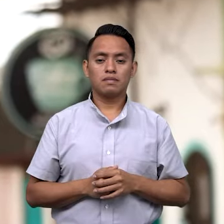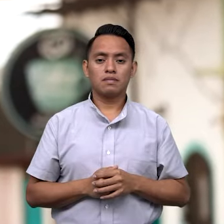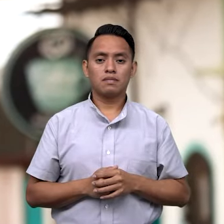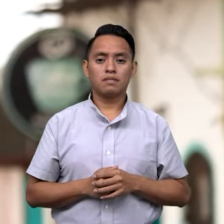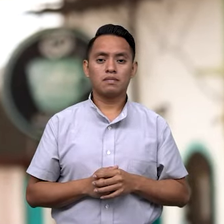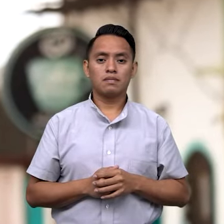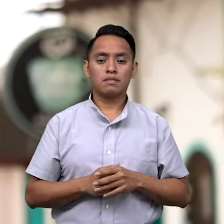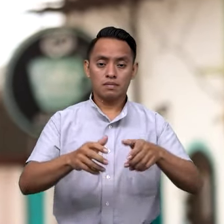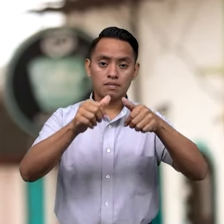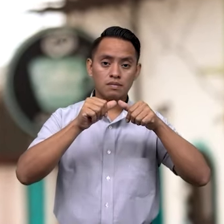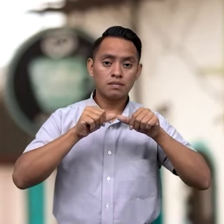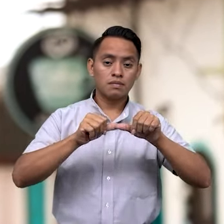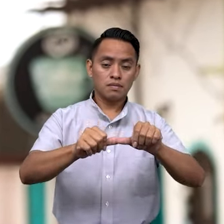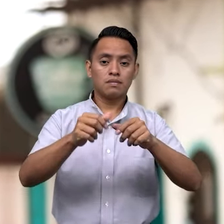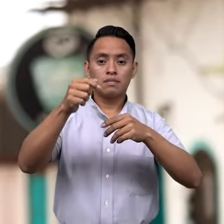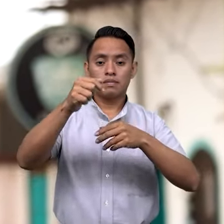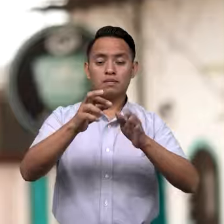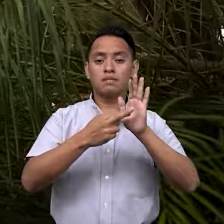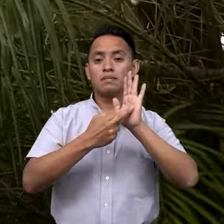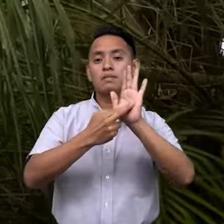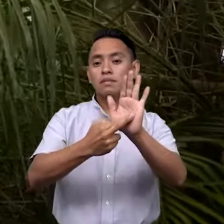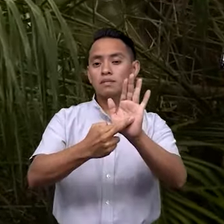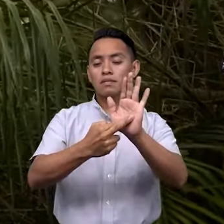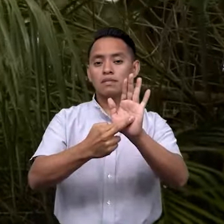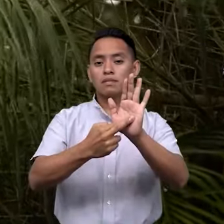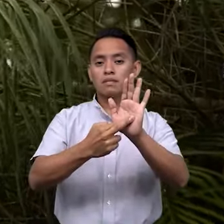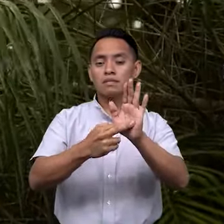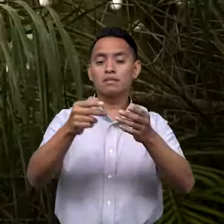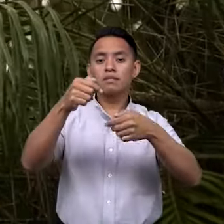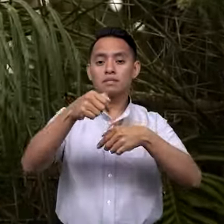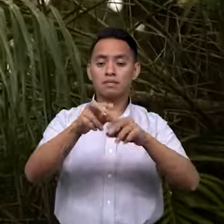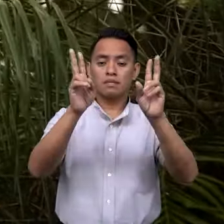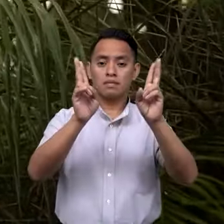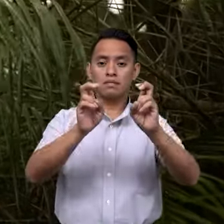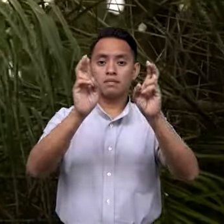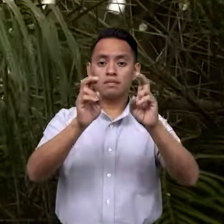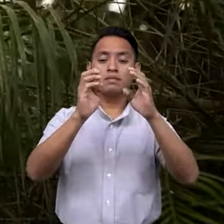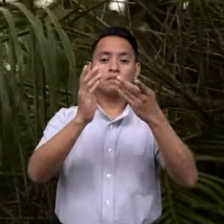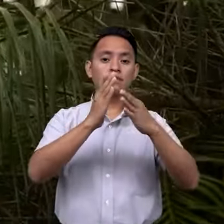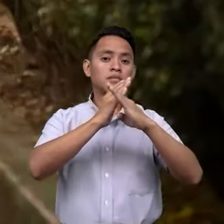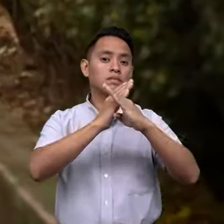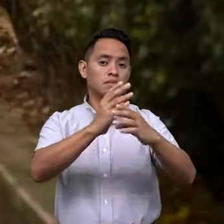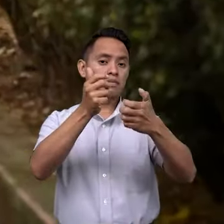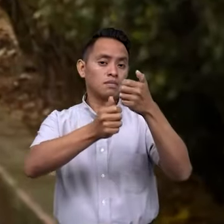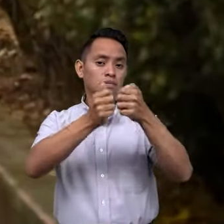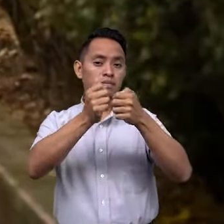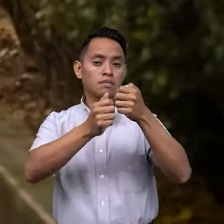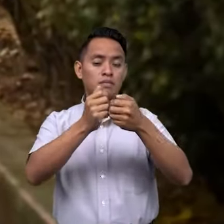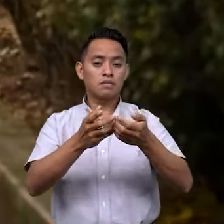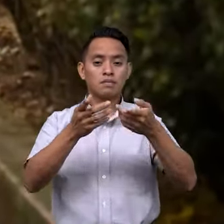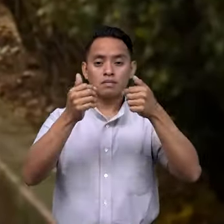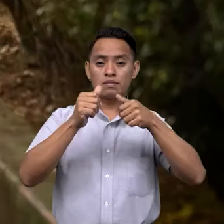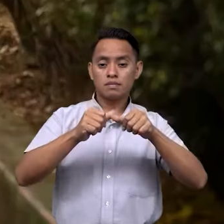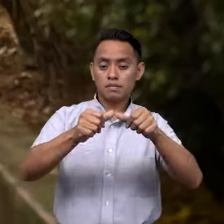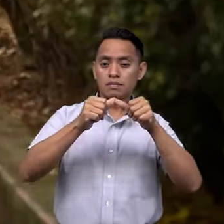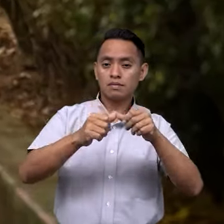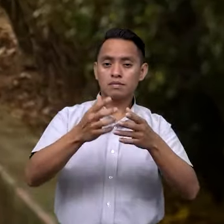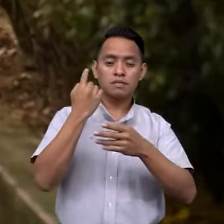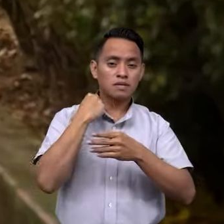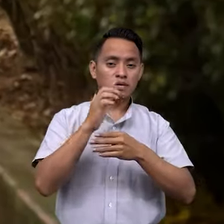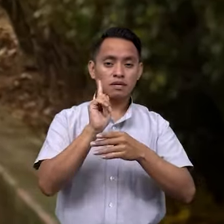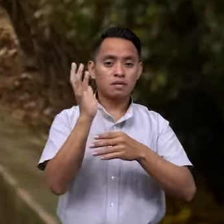En la continuidad está el resultado, por ello el tema de gestión del riesgo es una constante en todos